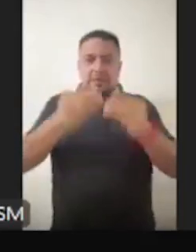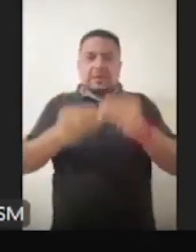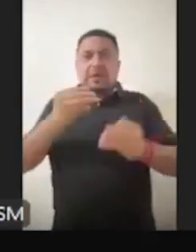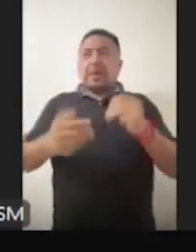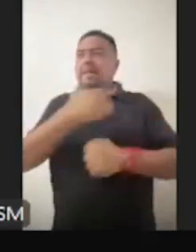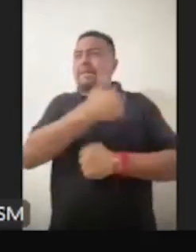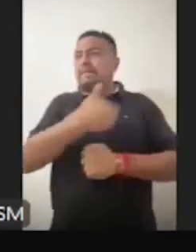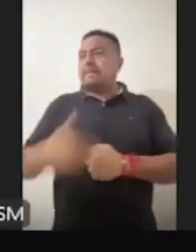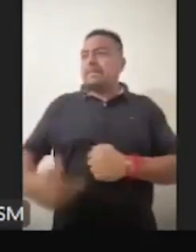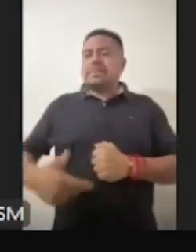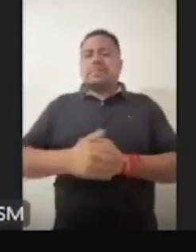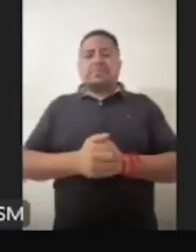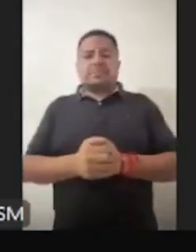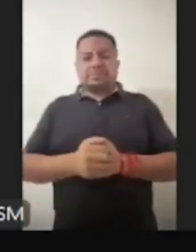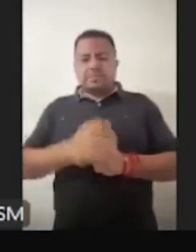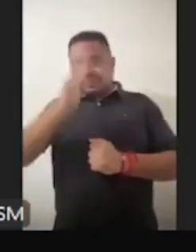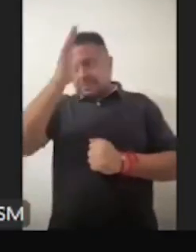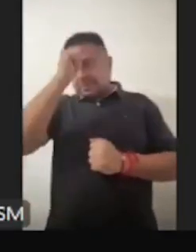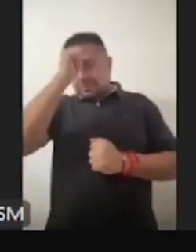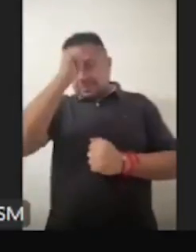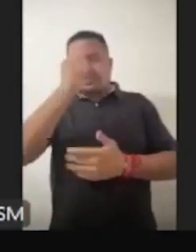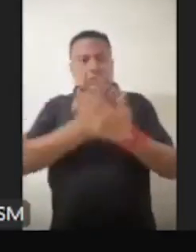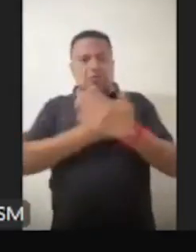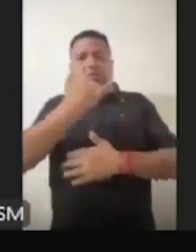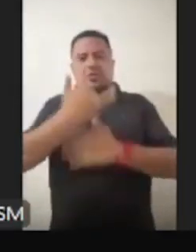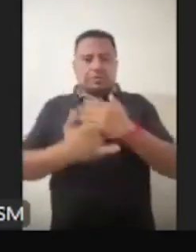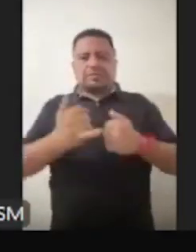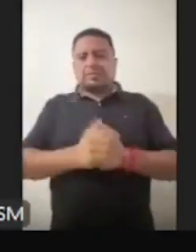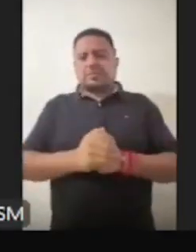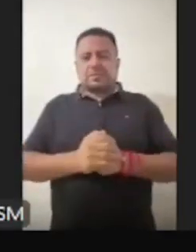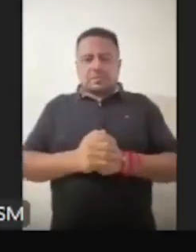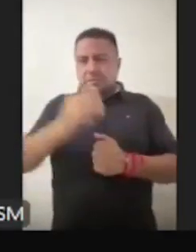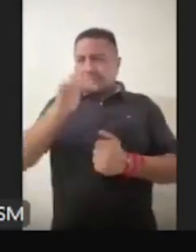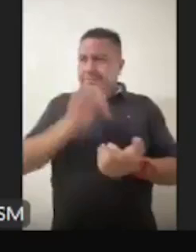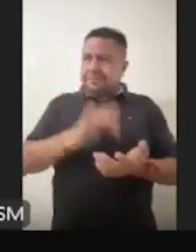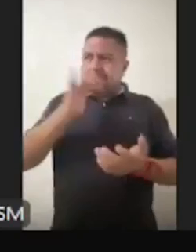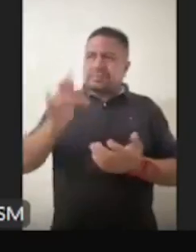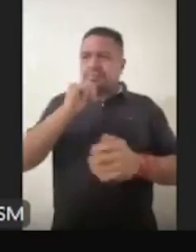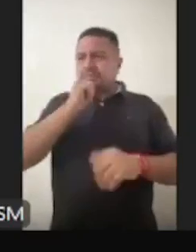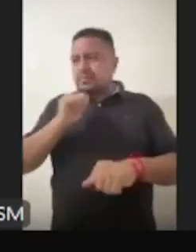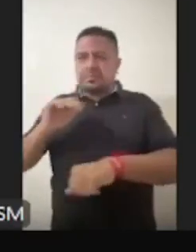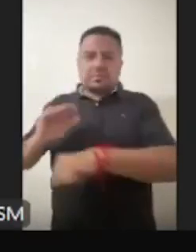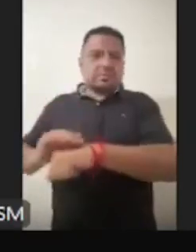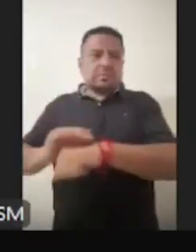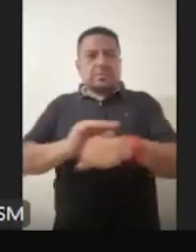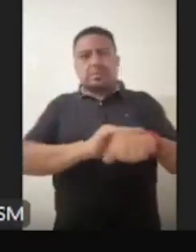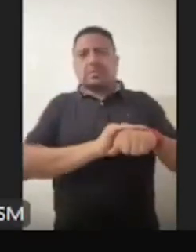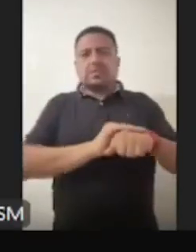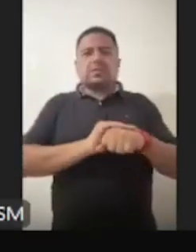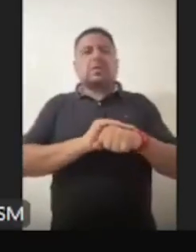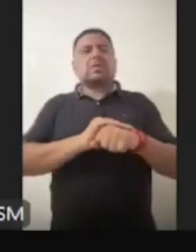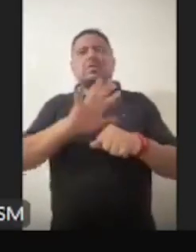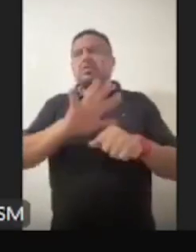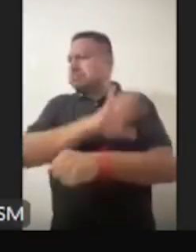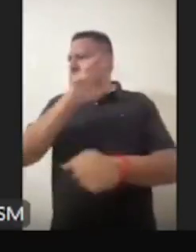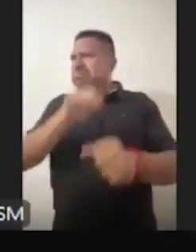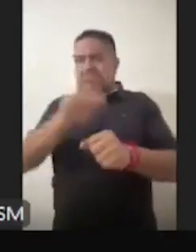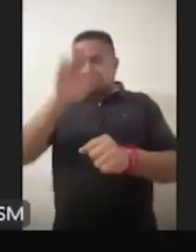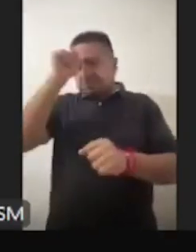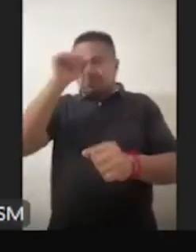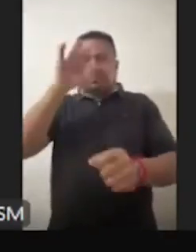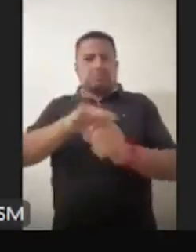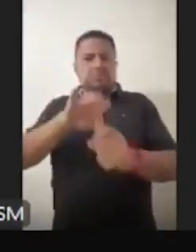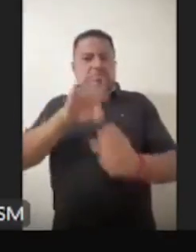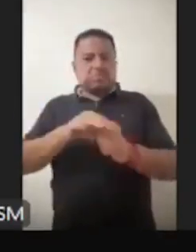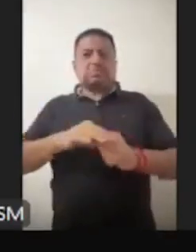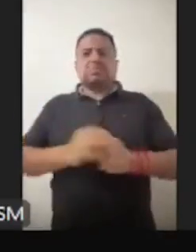Rodríguez Chinol. A favor del proyecto. Gracias, magistrada. Magistradas, magistrado, el proyecto de resolución fue aprobado por unanimidad de